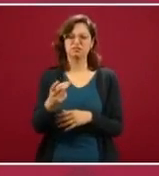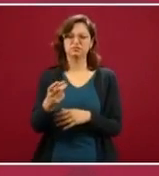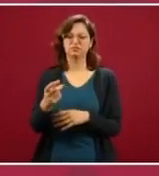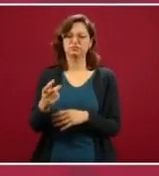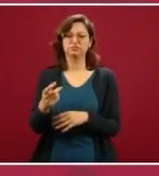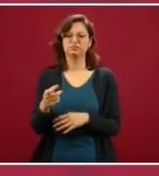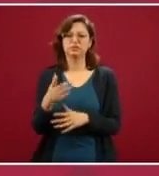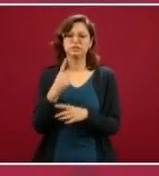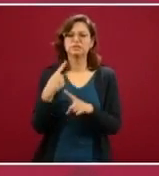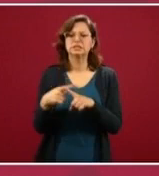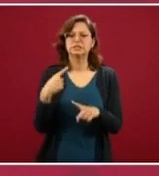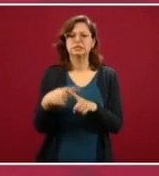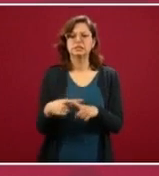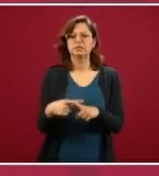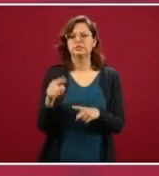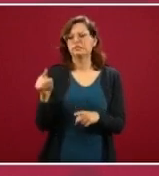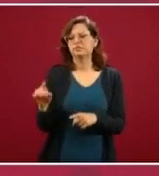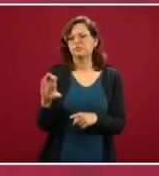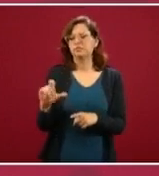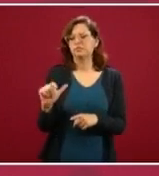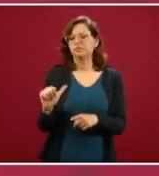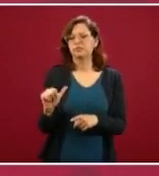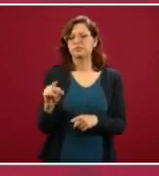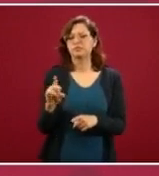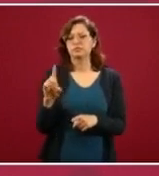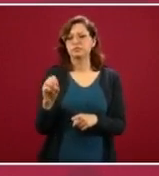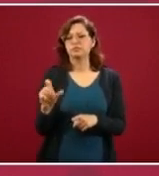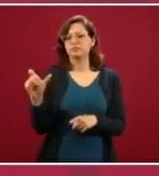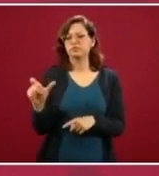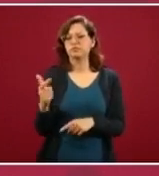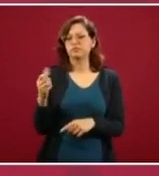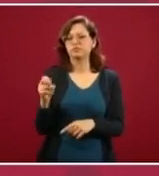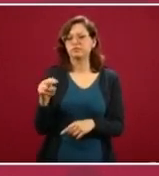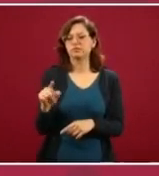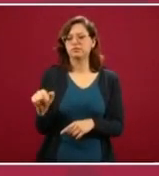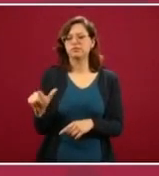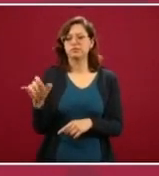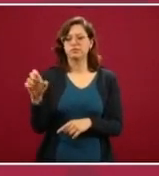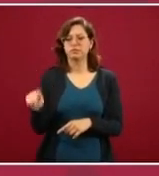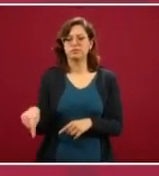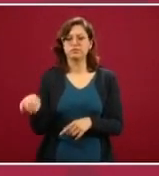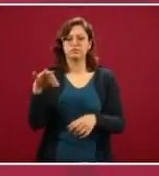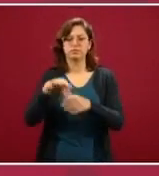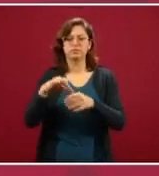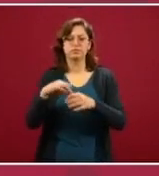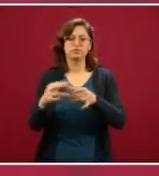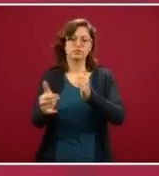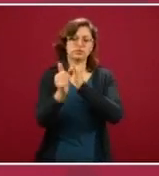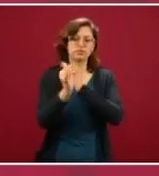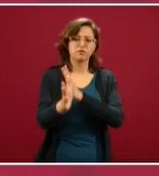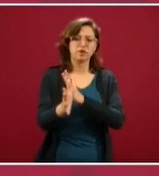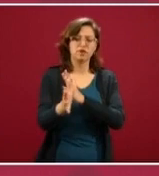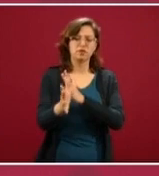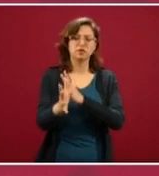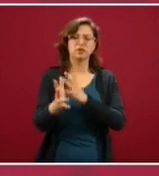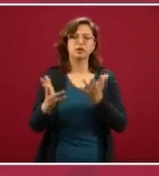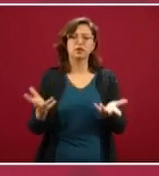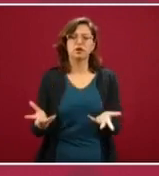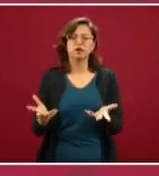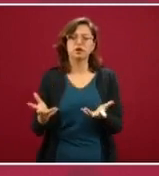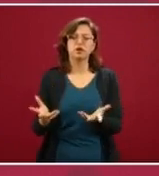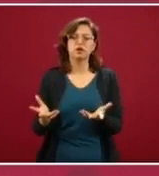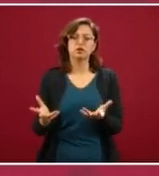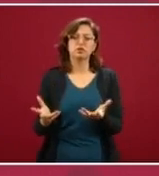lo dijo Claudio X González, o sea, después del fraude, nos